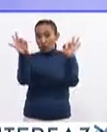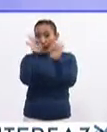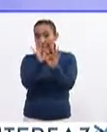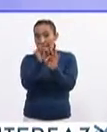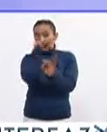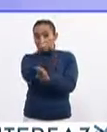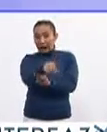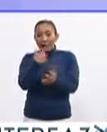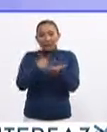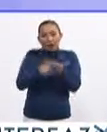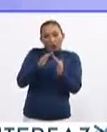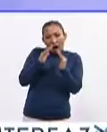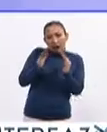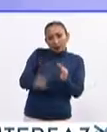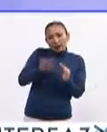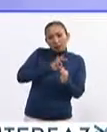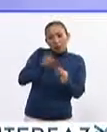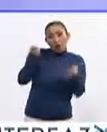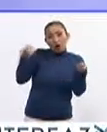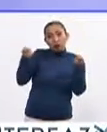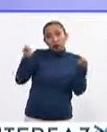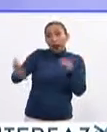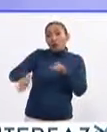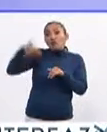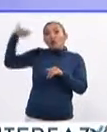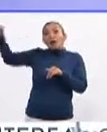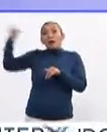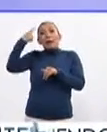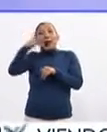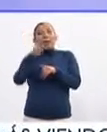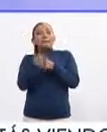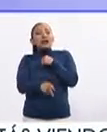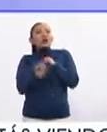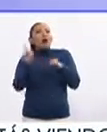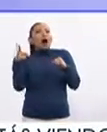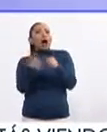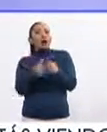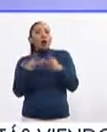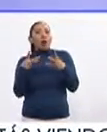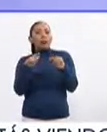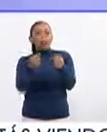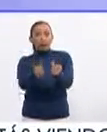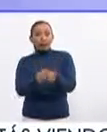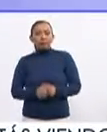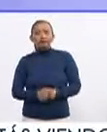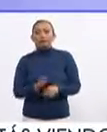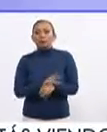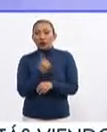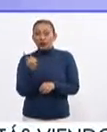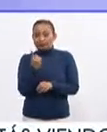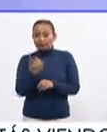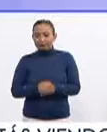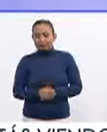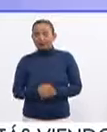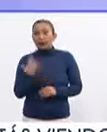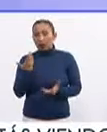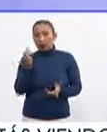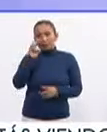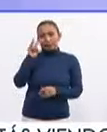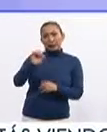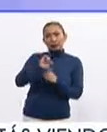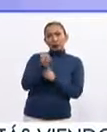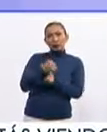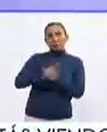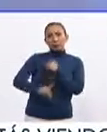primordial que hay en una casa y que se puede controlar para prevenir estos riesgos y estos costos. Claro. Ya que en una situación